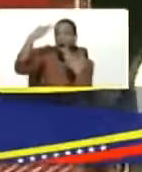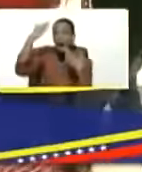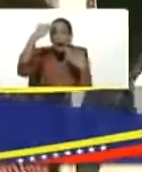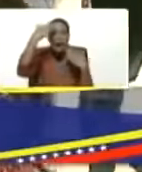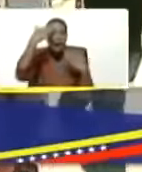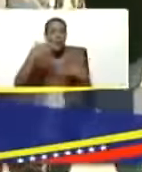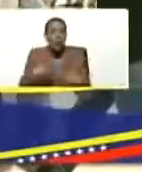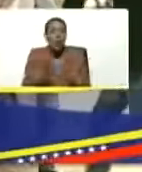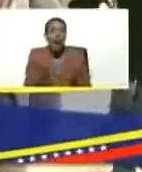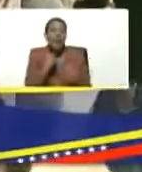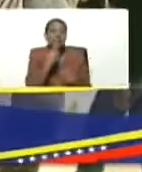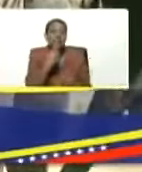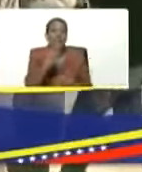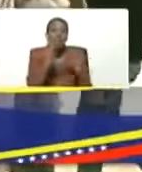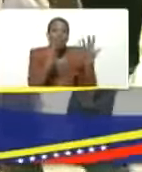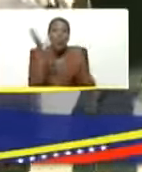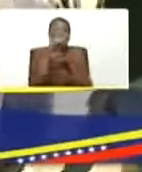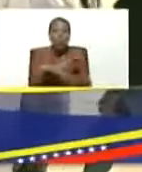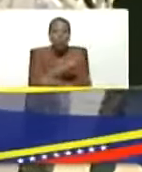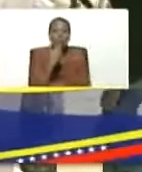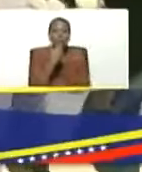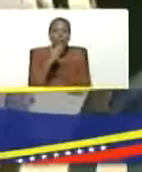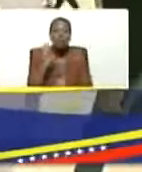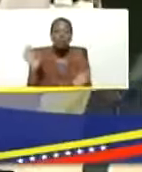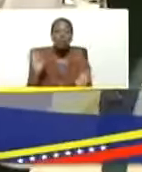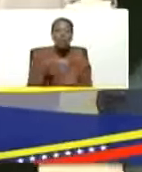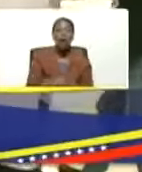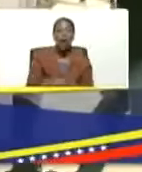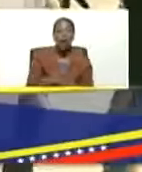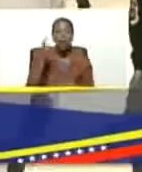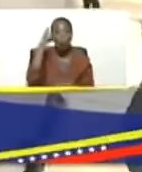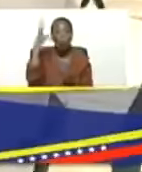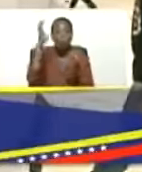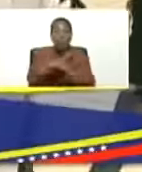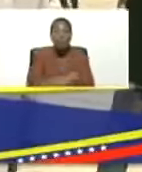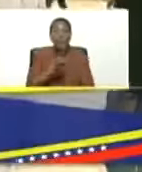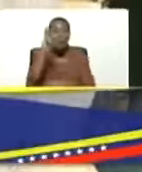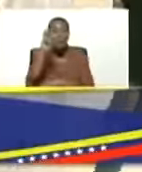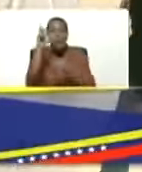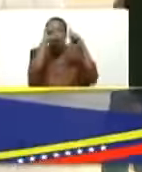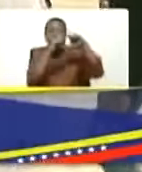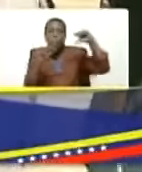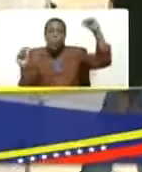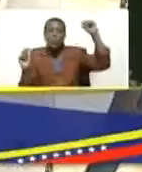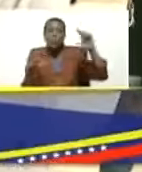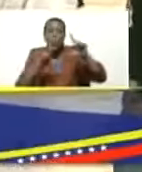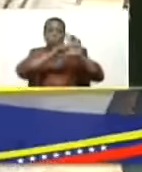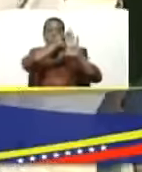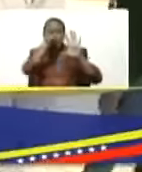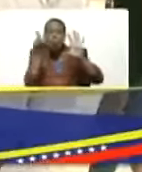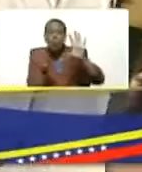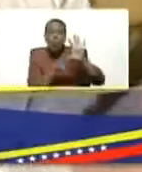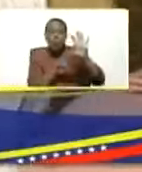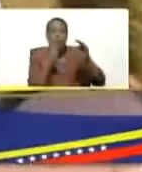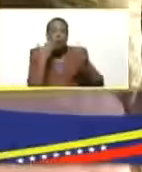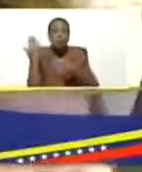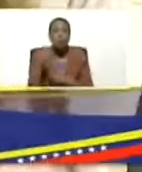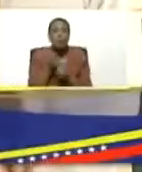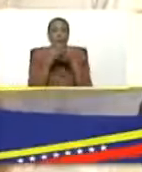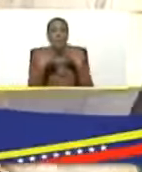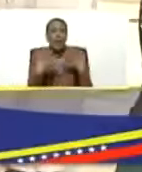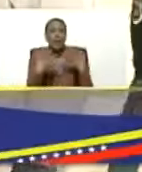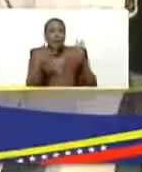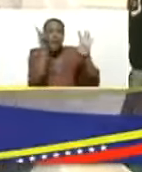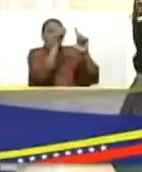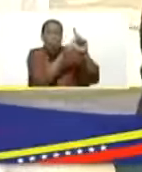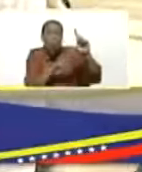son casi las 9 de la noche ya. Hoy es noche de luna llena, Cilita. Mira qué belleza, noche